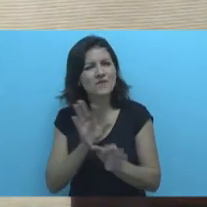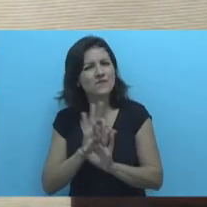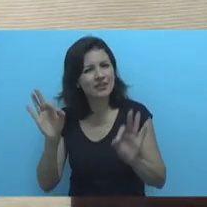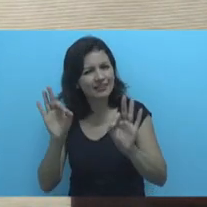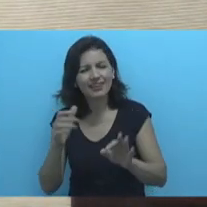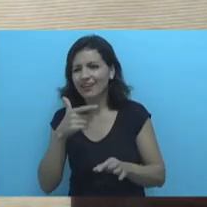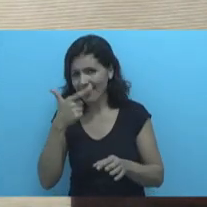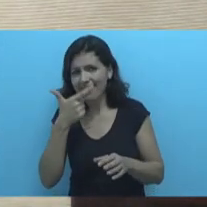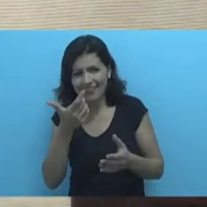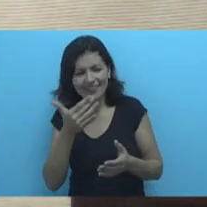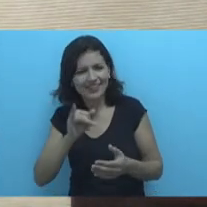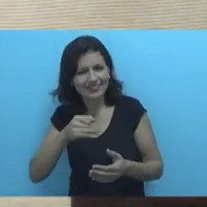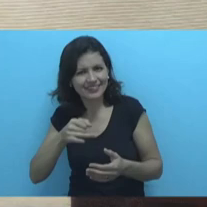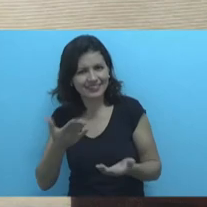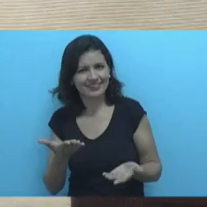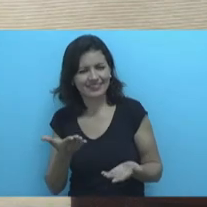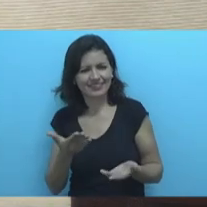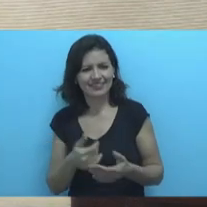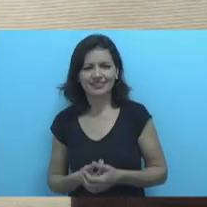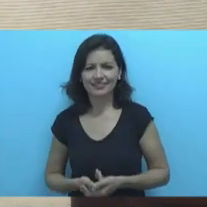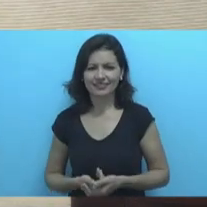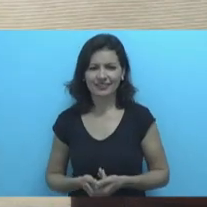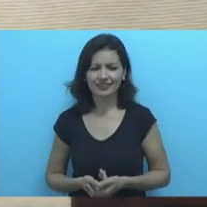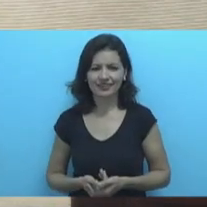reír. Yo le agradezco muchísimo a Miguel